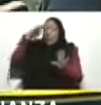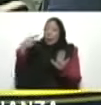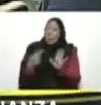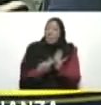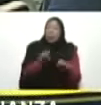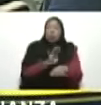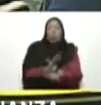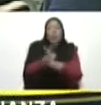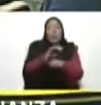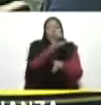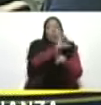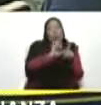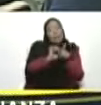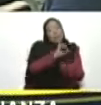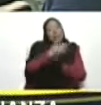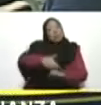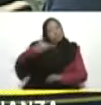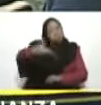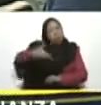Construir una economía productiva.